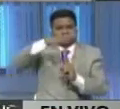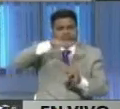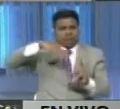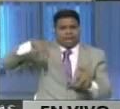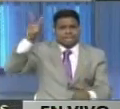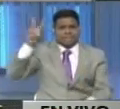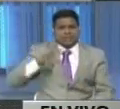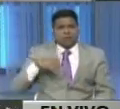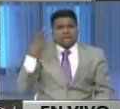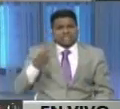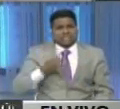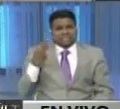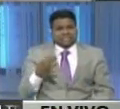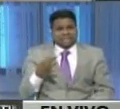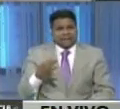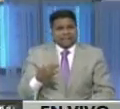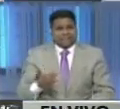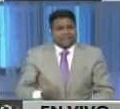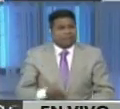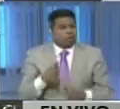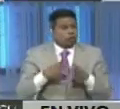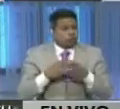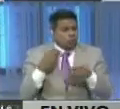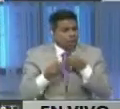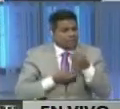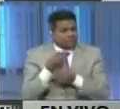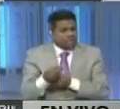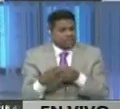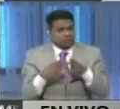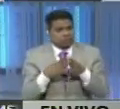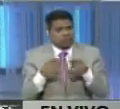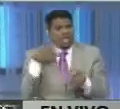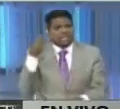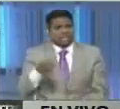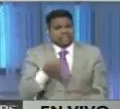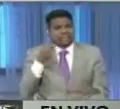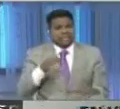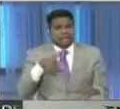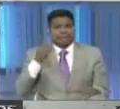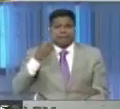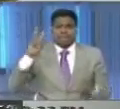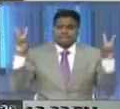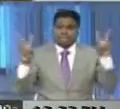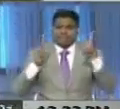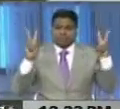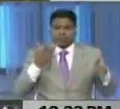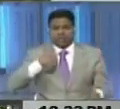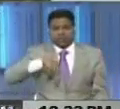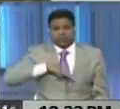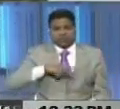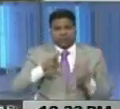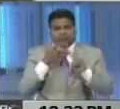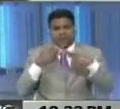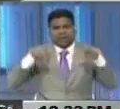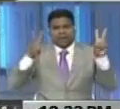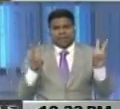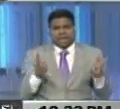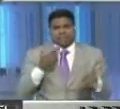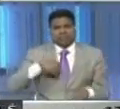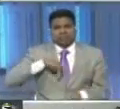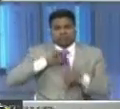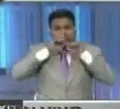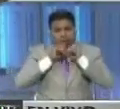siempre garantizando la estabilidad democrática de nuestro país siempre nuestra Victoria es la paz nosotros estamos